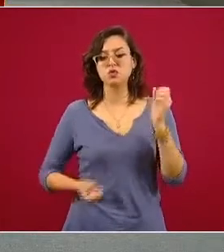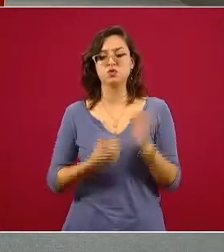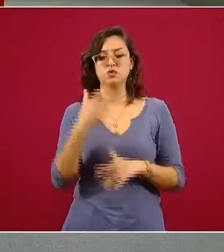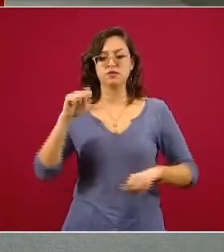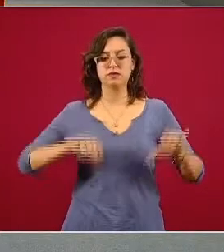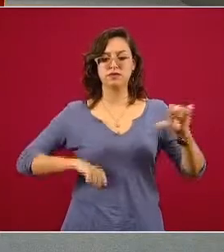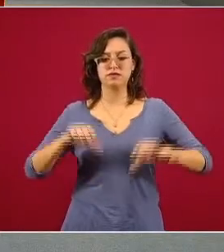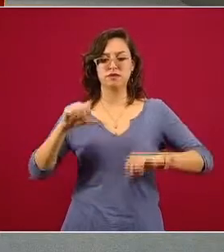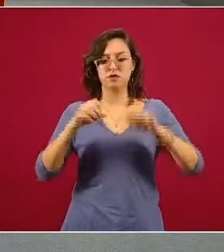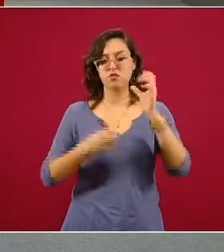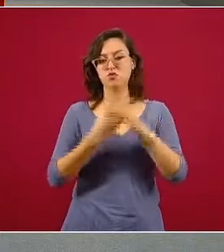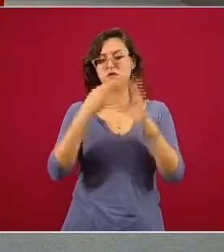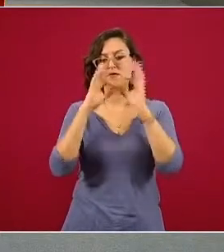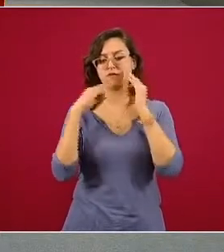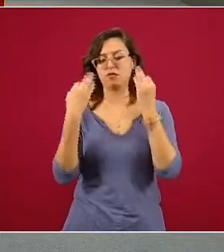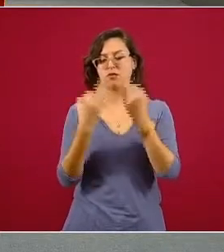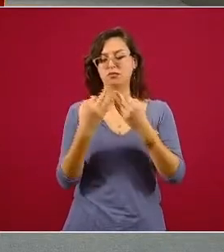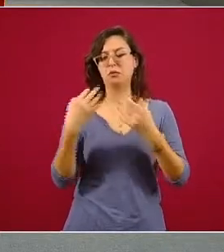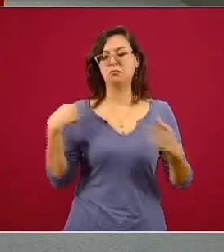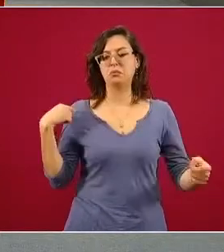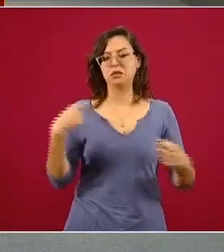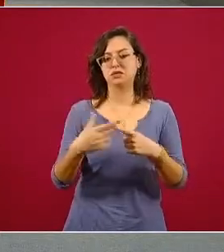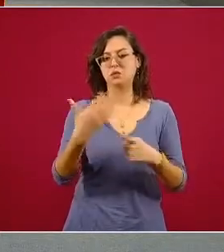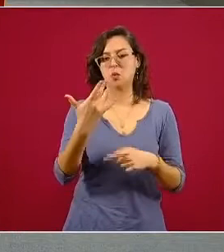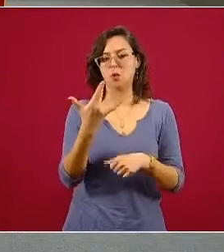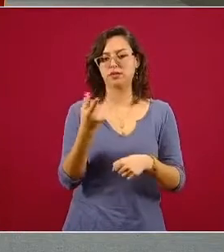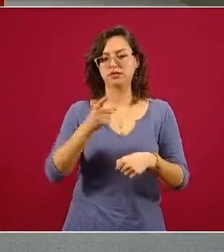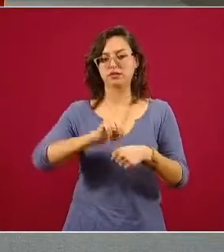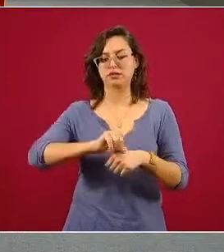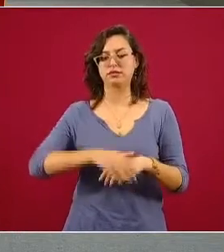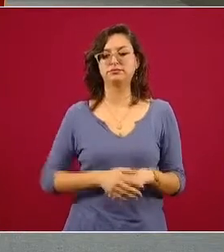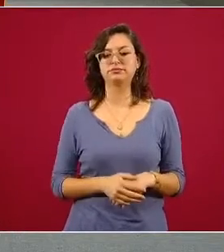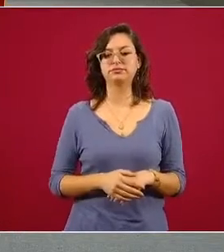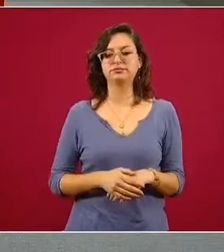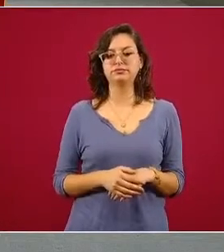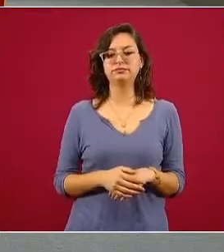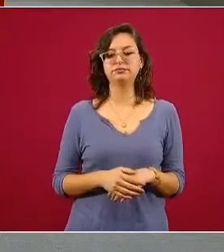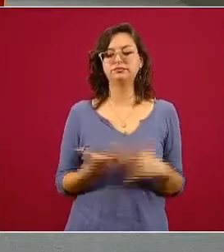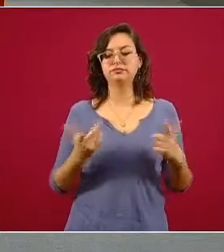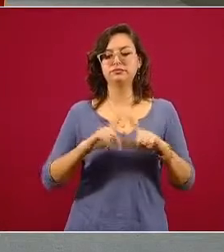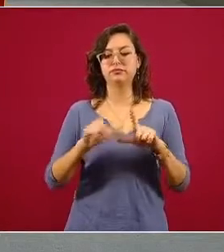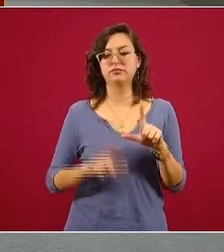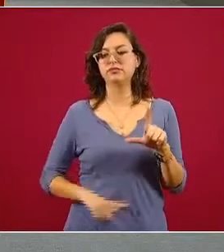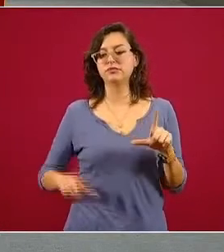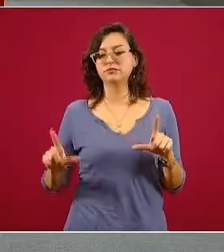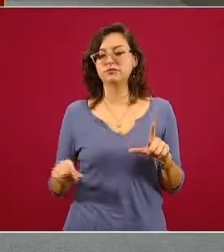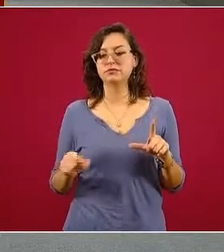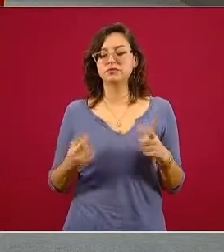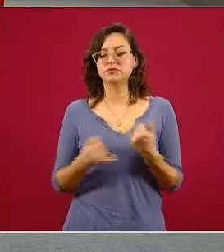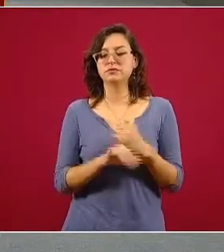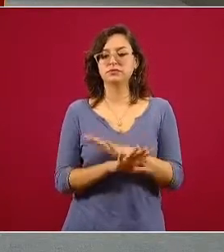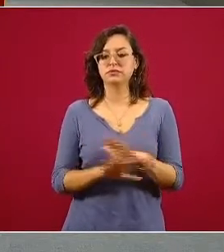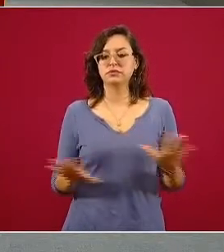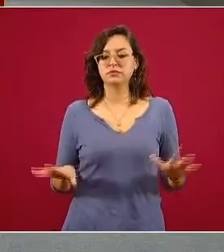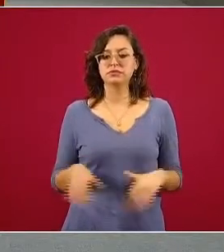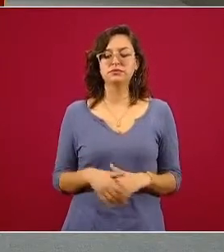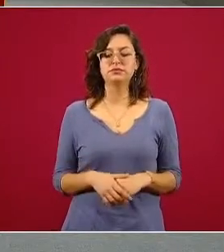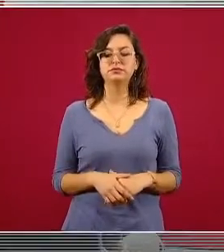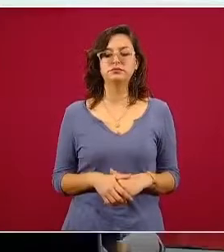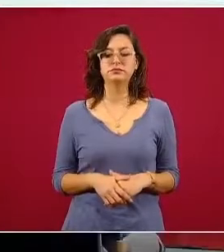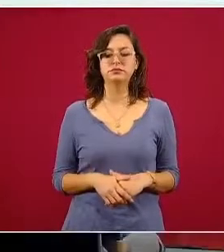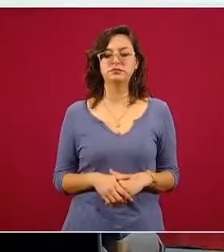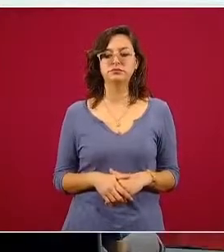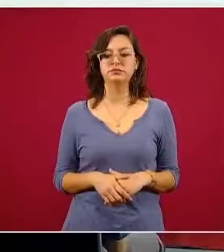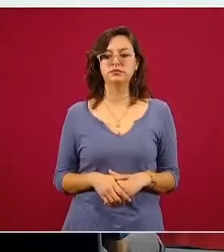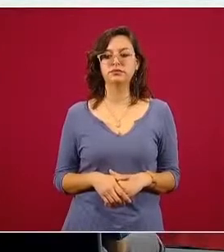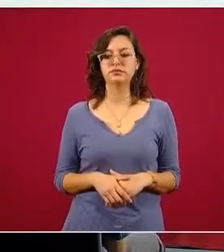siguiente diapositiva para revisar rápidamente los números a nivel nacional o del escenario nacional.